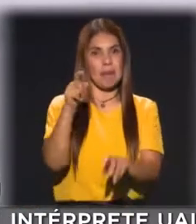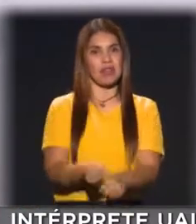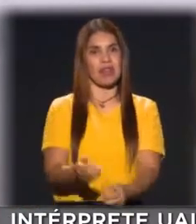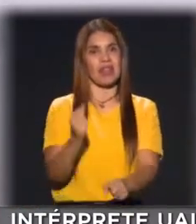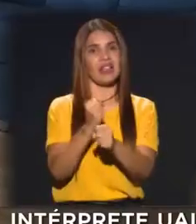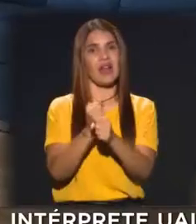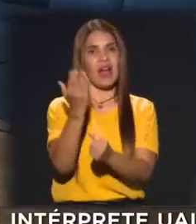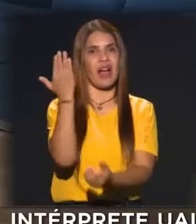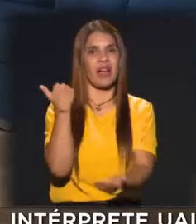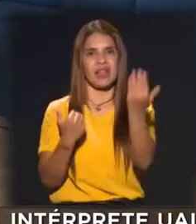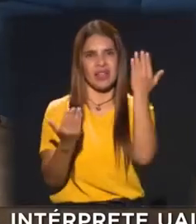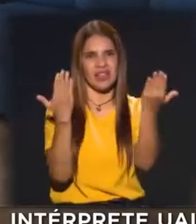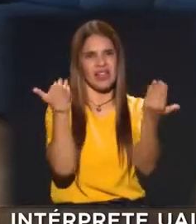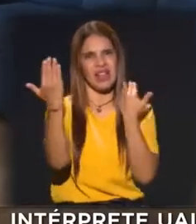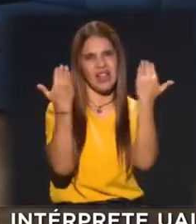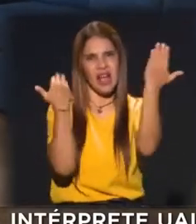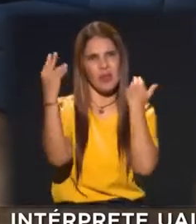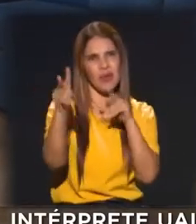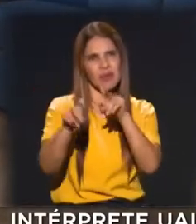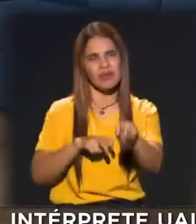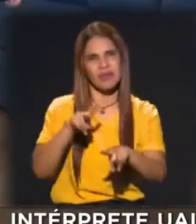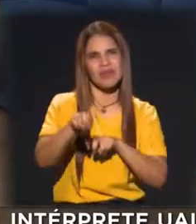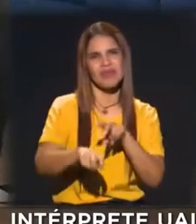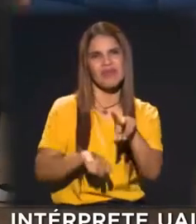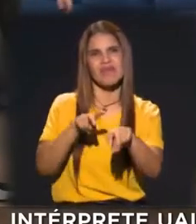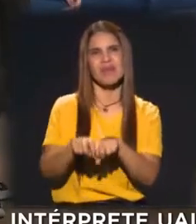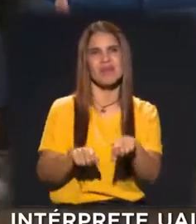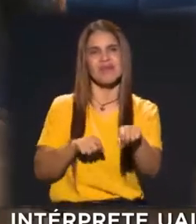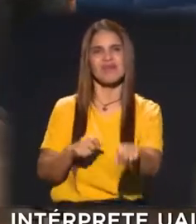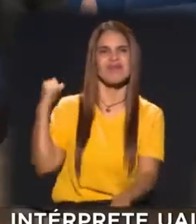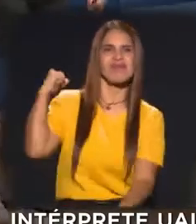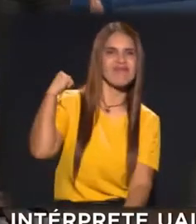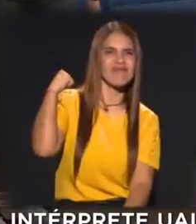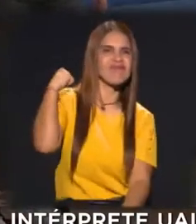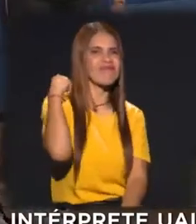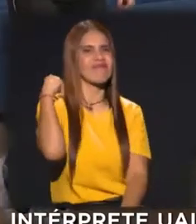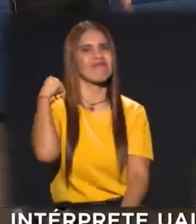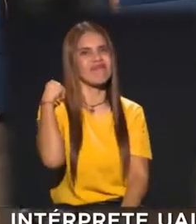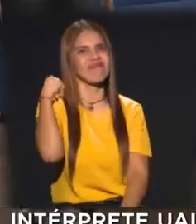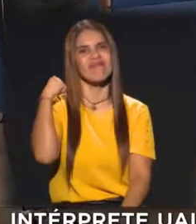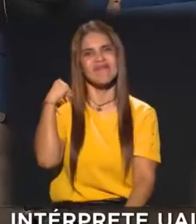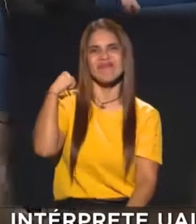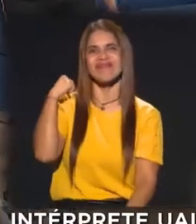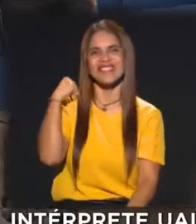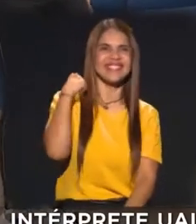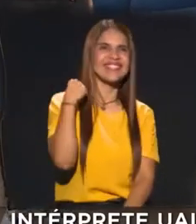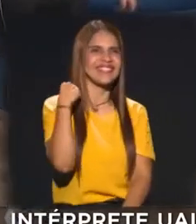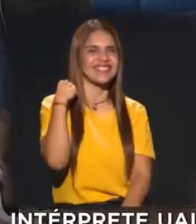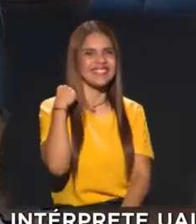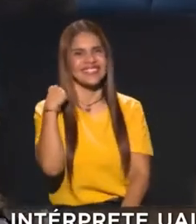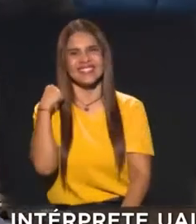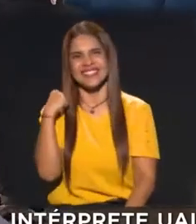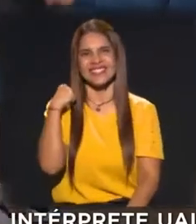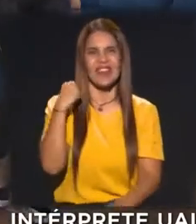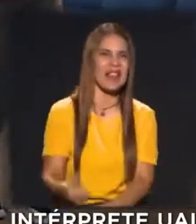que va para su campo, caminando. Con la... Eso. Con el... Siempre lleva su tulita. Ah, con su tulita. Claro, o